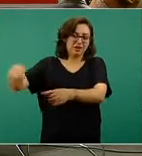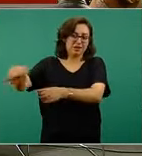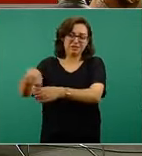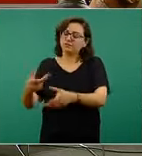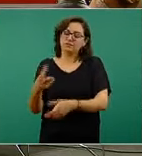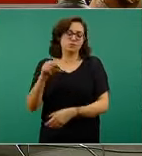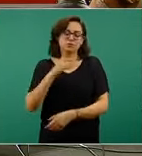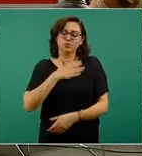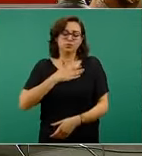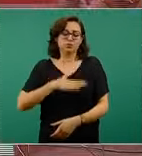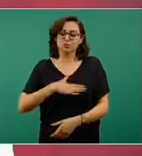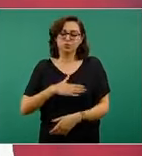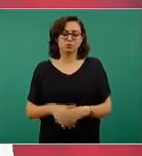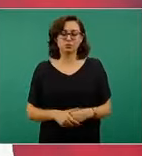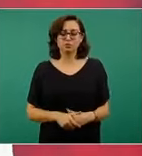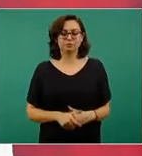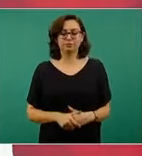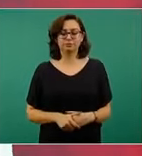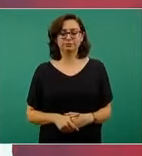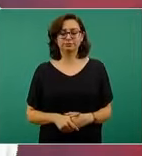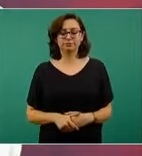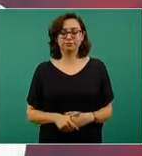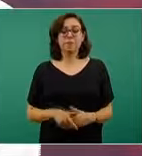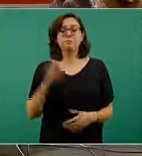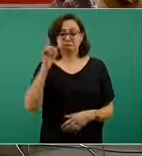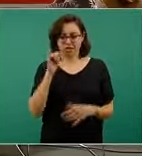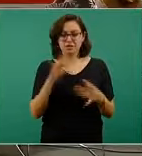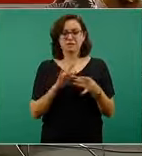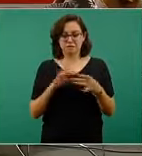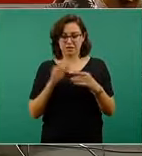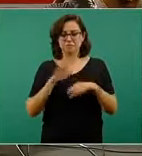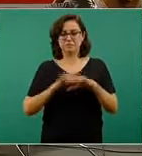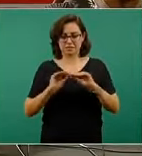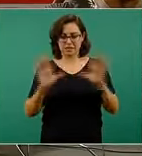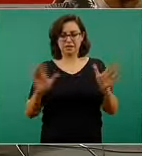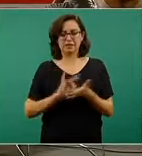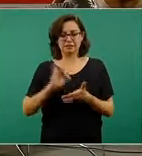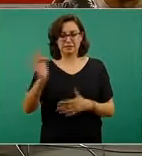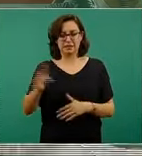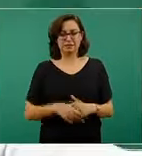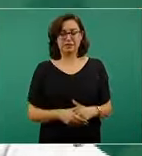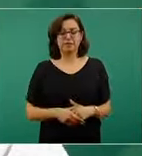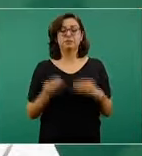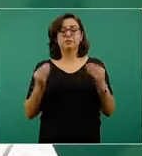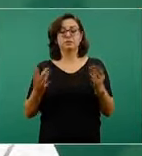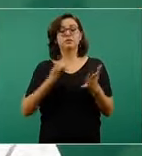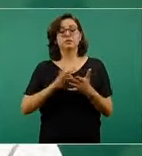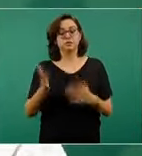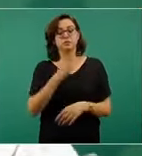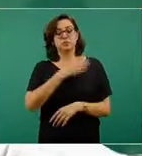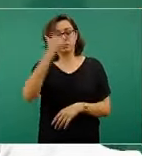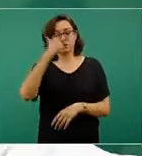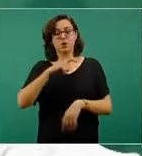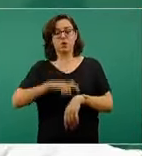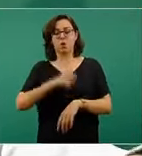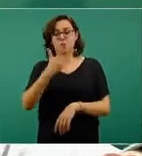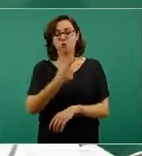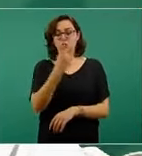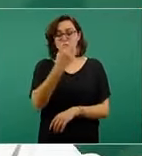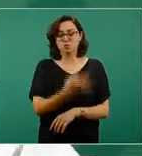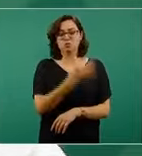lo consideramos tan apropiado. Pero mañana lo comentamos. Gracias por platicarlo. Muchas gracias, muy buenas noches.